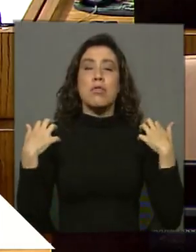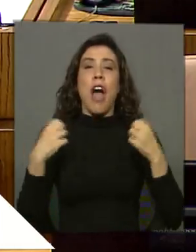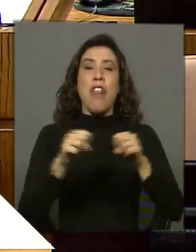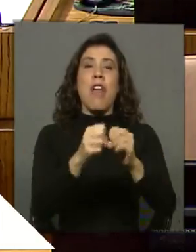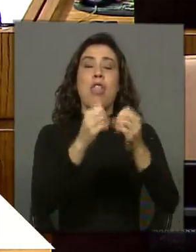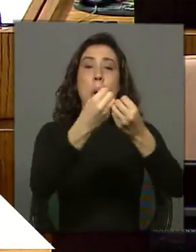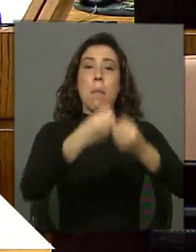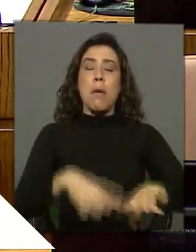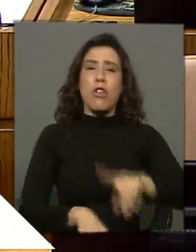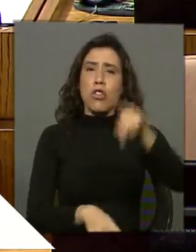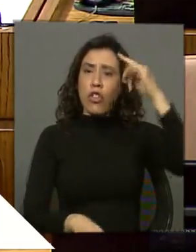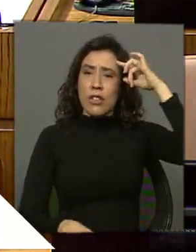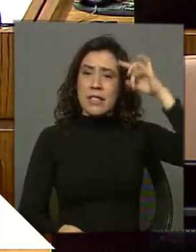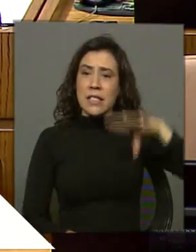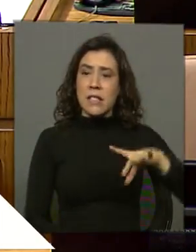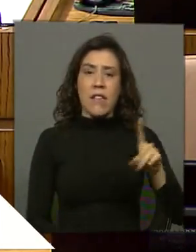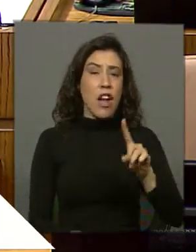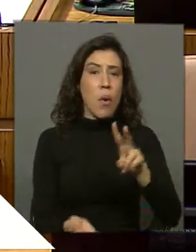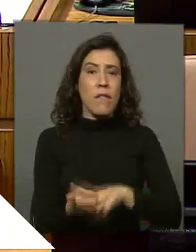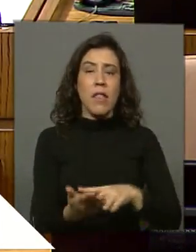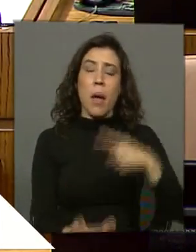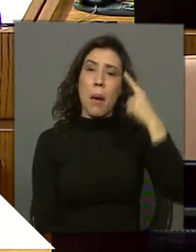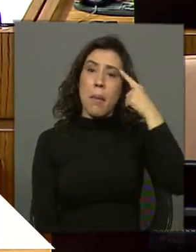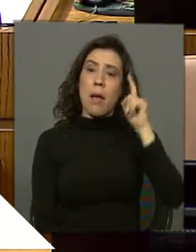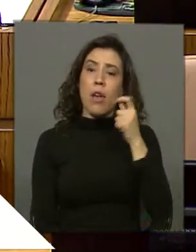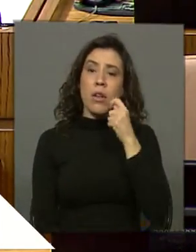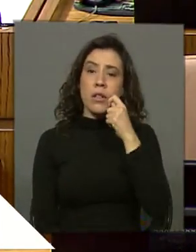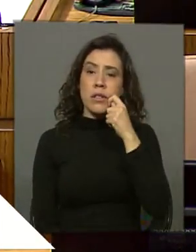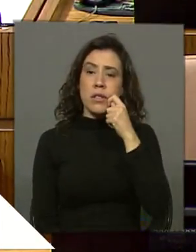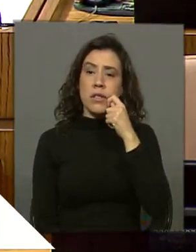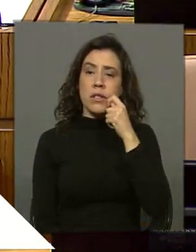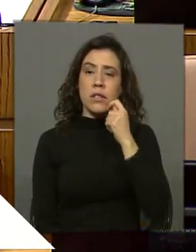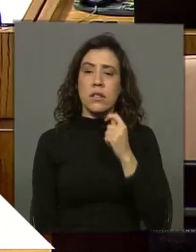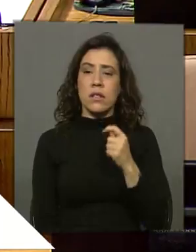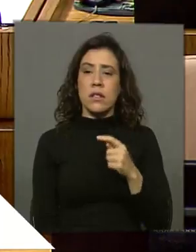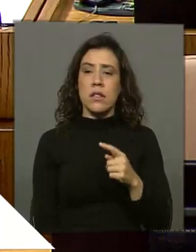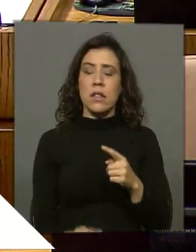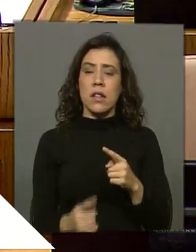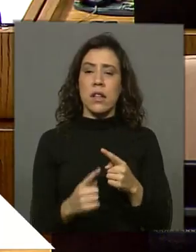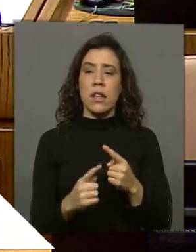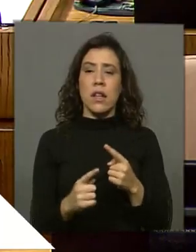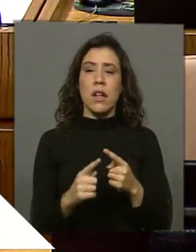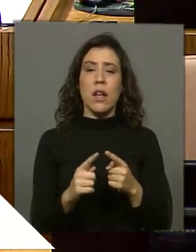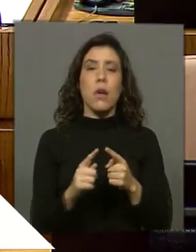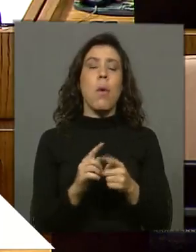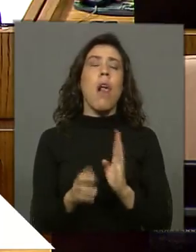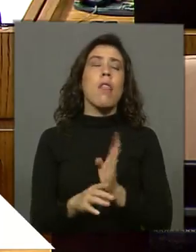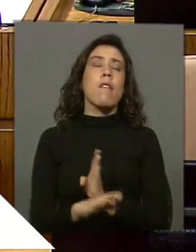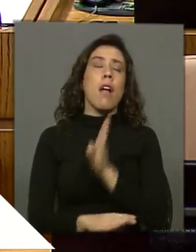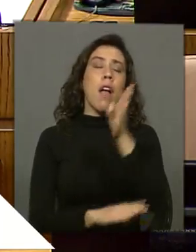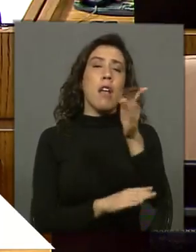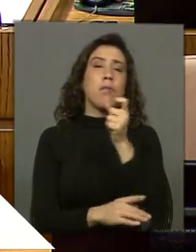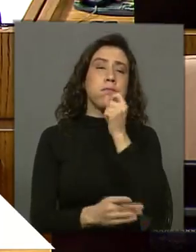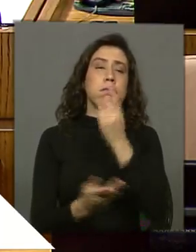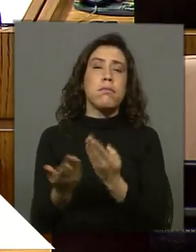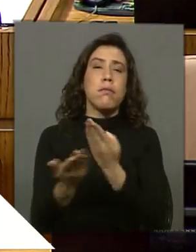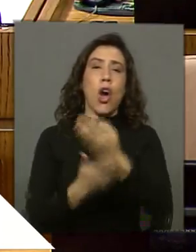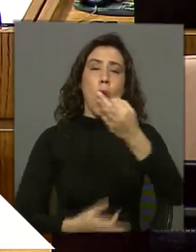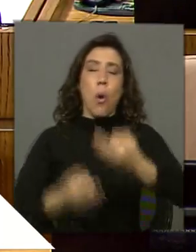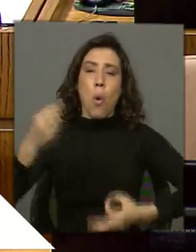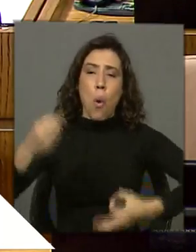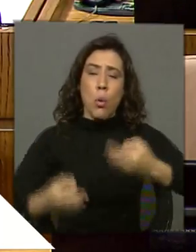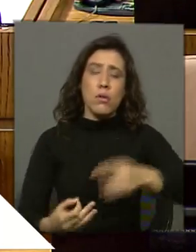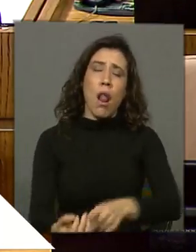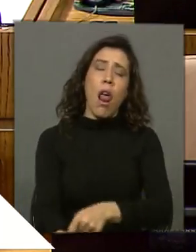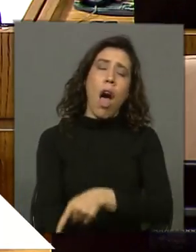adentro que todos sabíamos que no eran ciertas pero implicaba un tránsito hacia la justicia largo en que obviamente